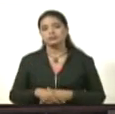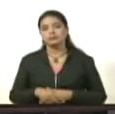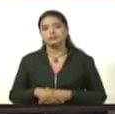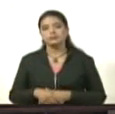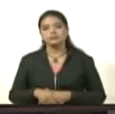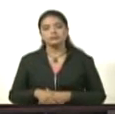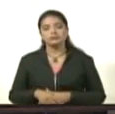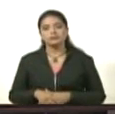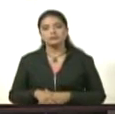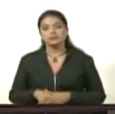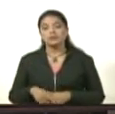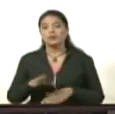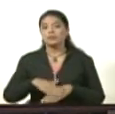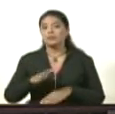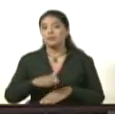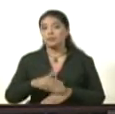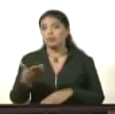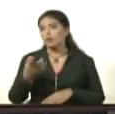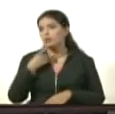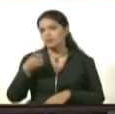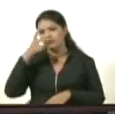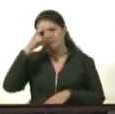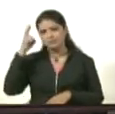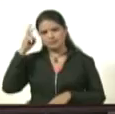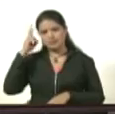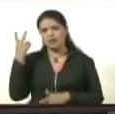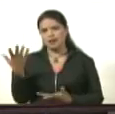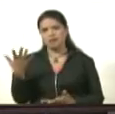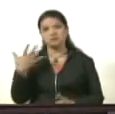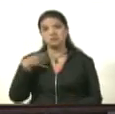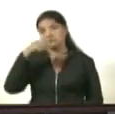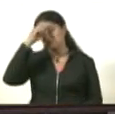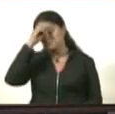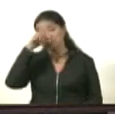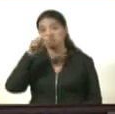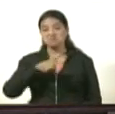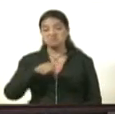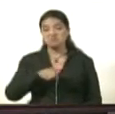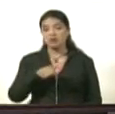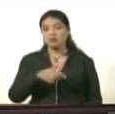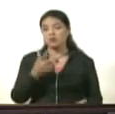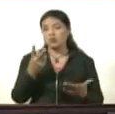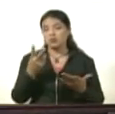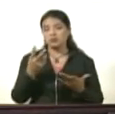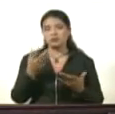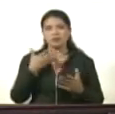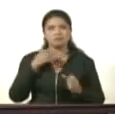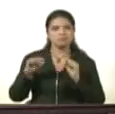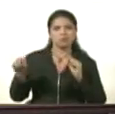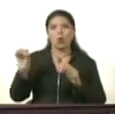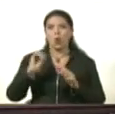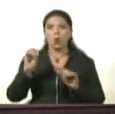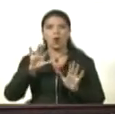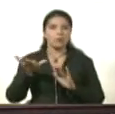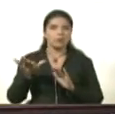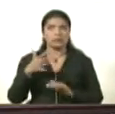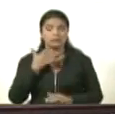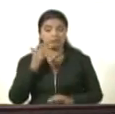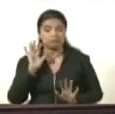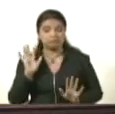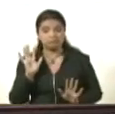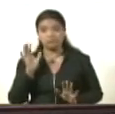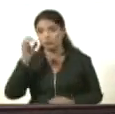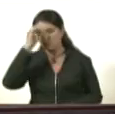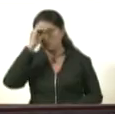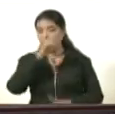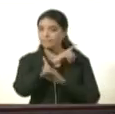enérgicamente, porque a veces, como dice el canciller, no sabemos si están condenando o no condenando, ¿no? Yo creo que